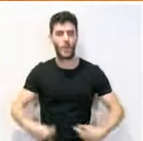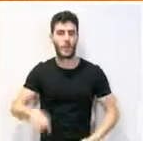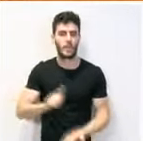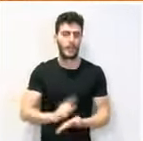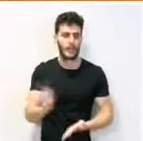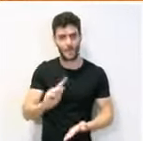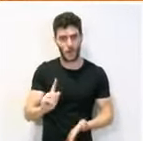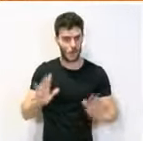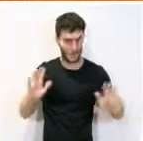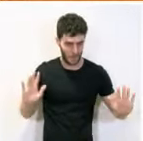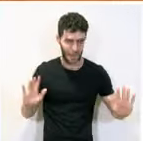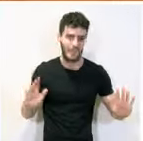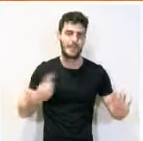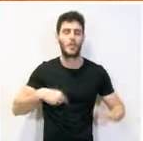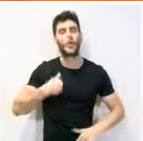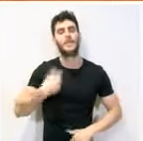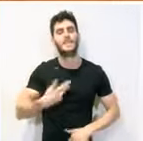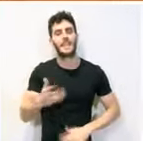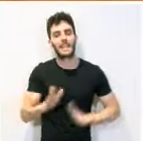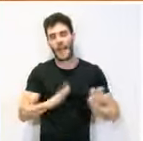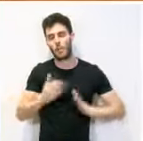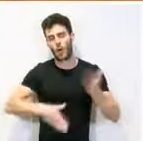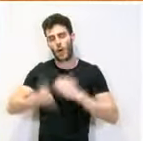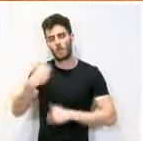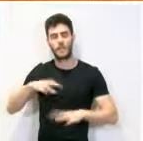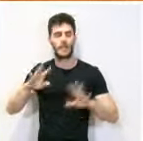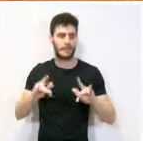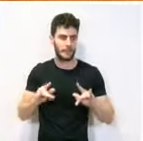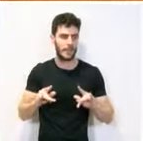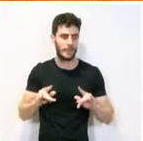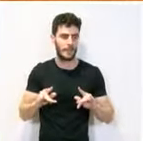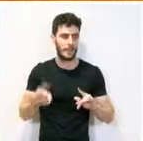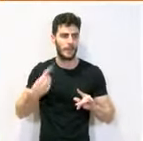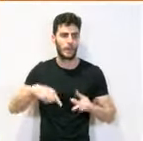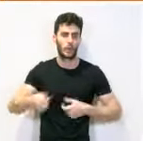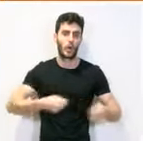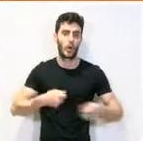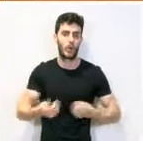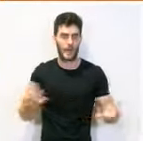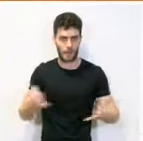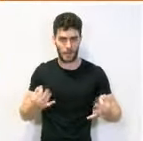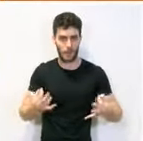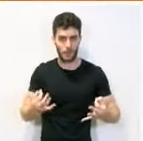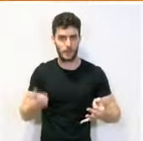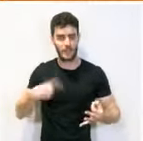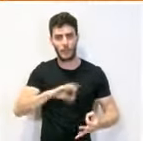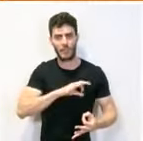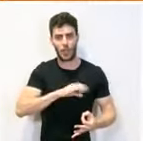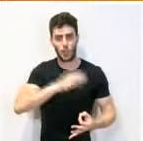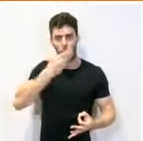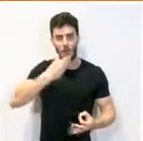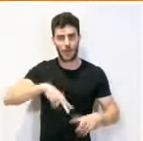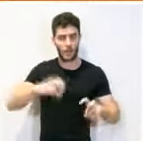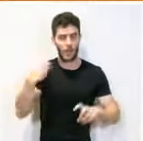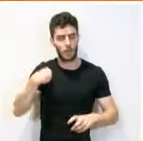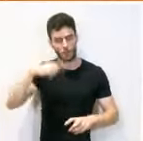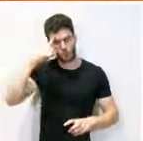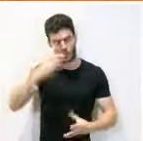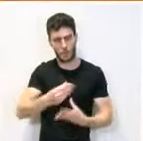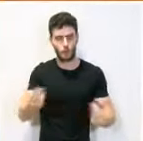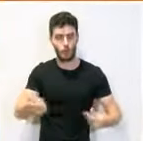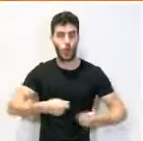Permítame el chascarrillo, estamos hablando de épocas en las que sí, que había que poner controles, de eso también la señora Manzano sabe mucho, había que poner